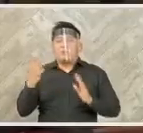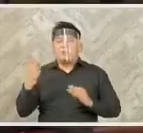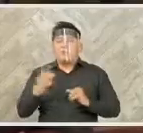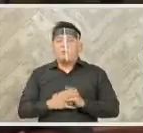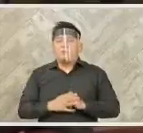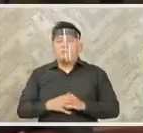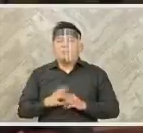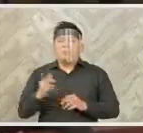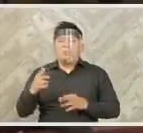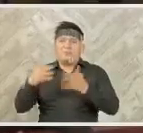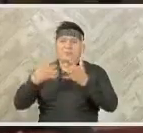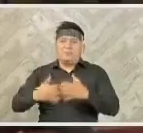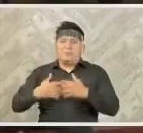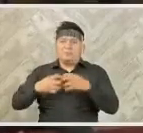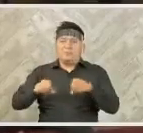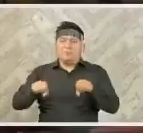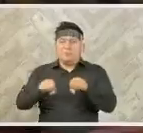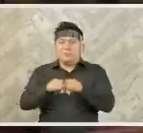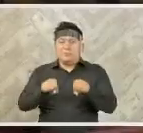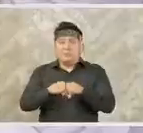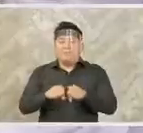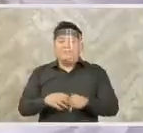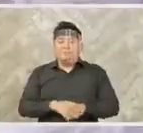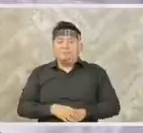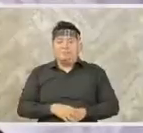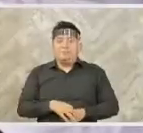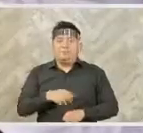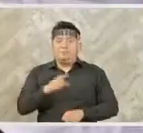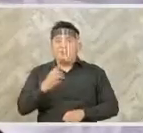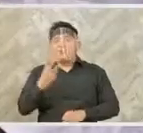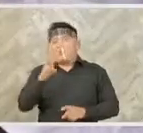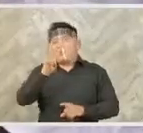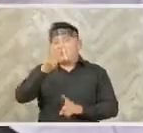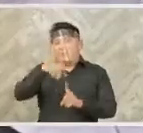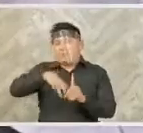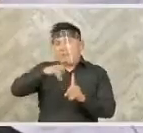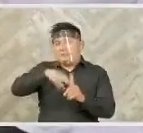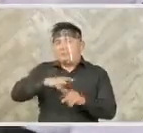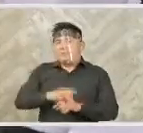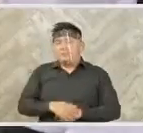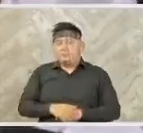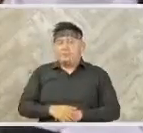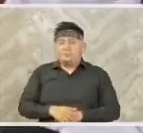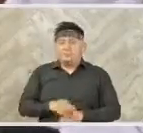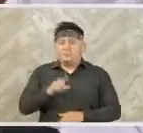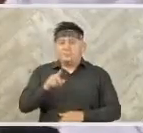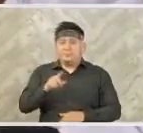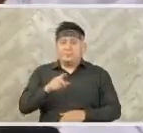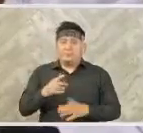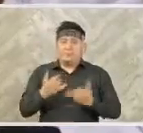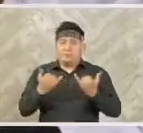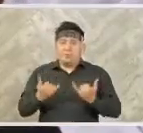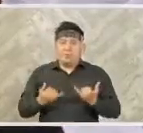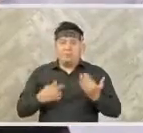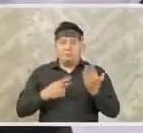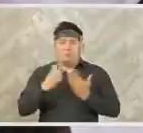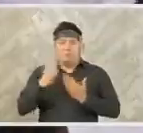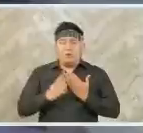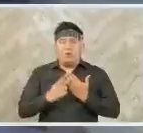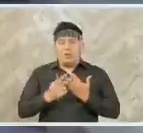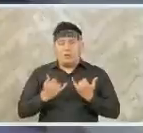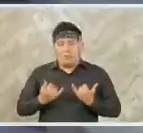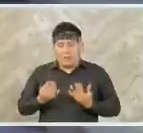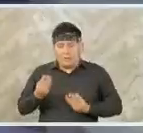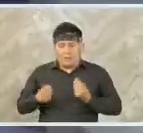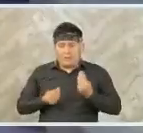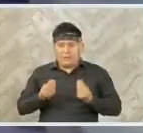al menos 3 meses. Este piloto, revisando su éxito, se puede replicar en otros sectores.